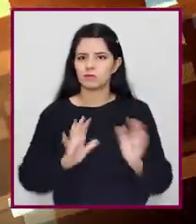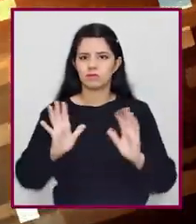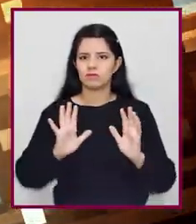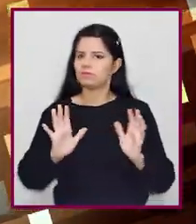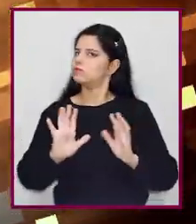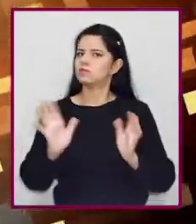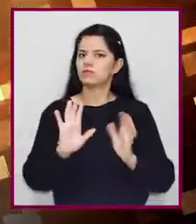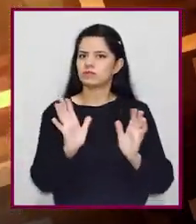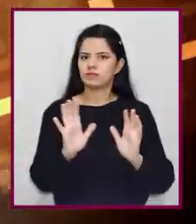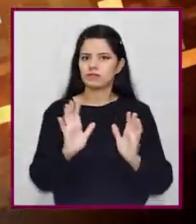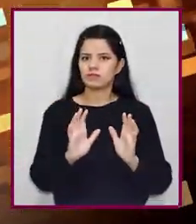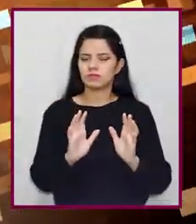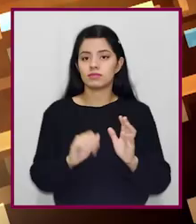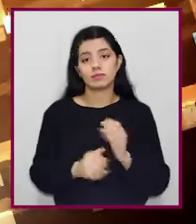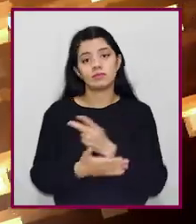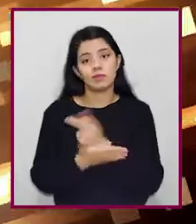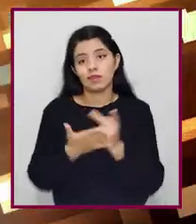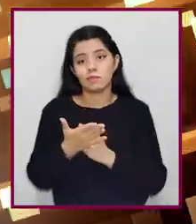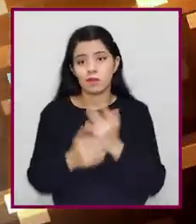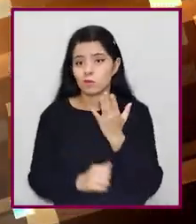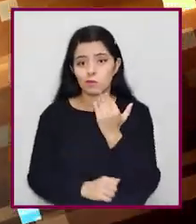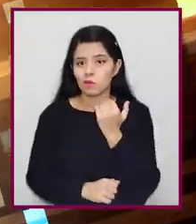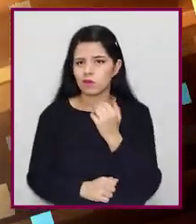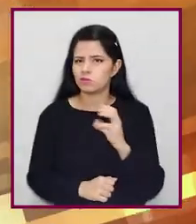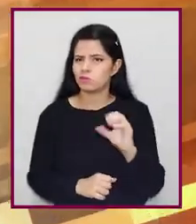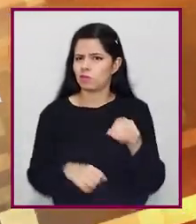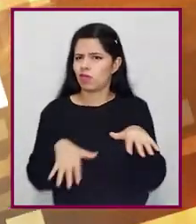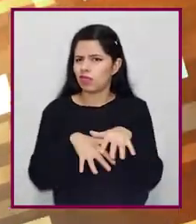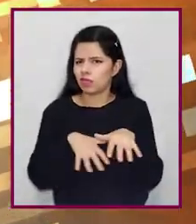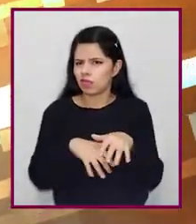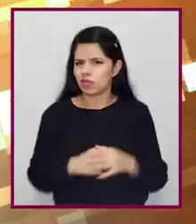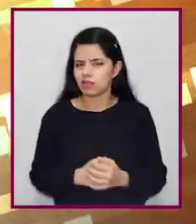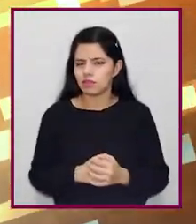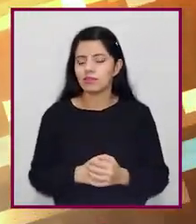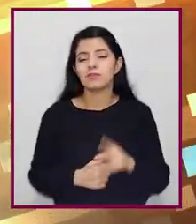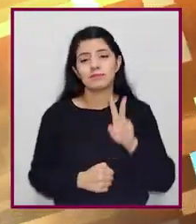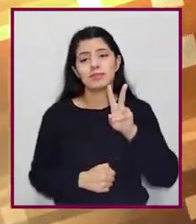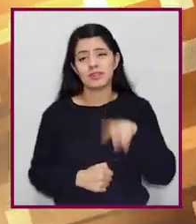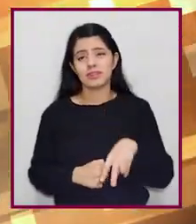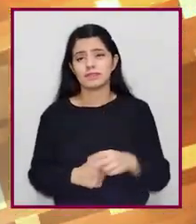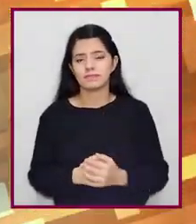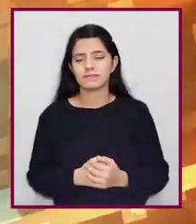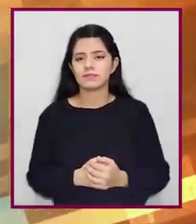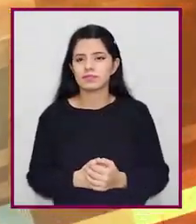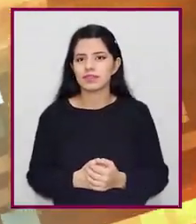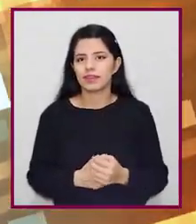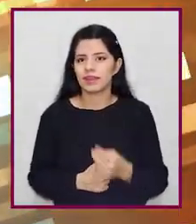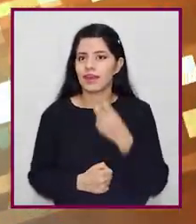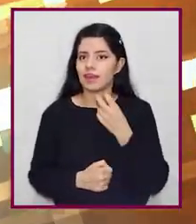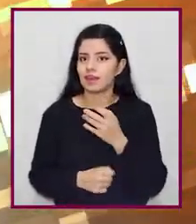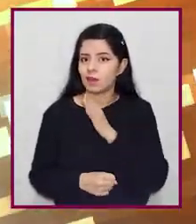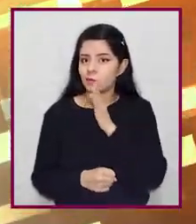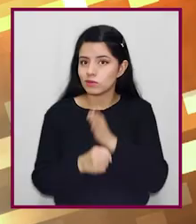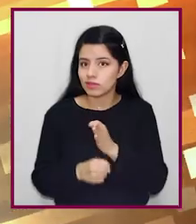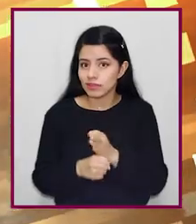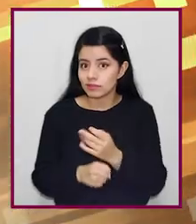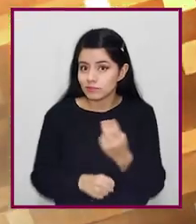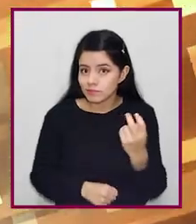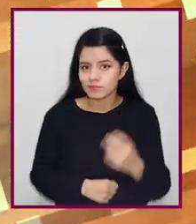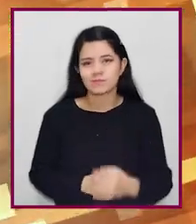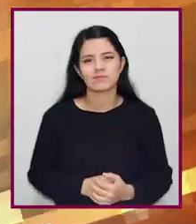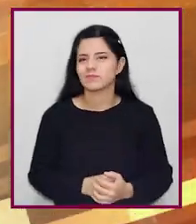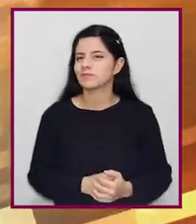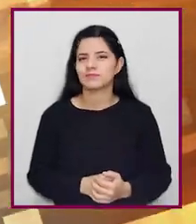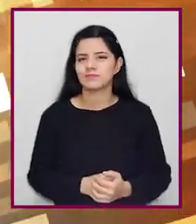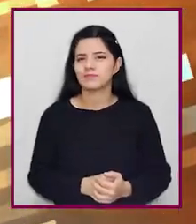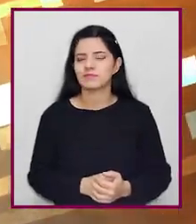No. Pues no habría programa. O estaría retechefa. Cierto. Por suerte no estamos en esa situación.